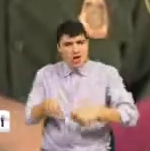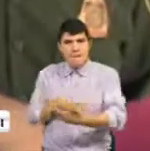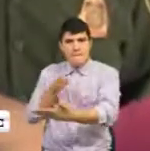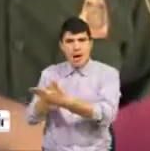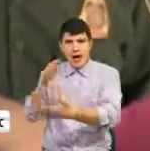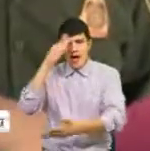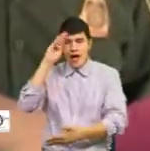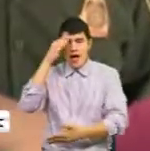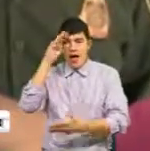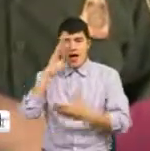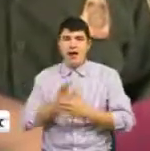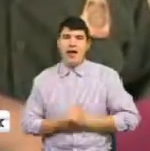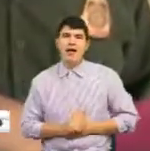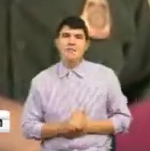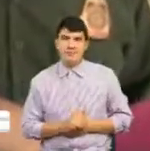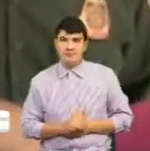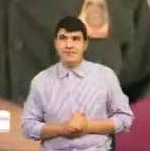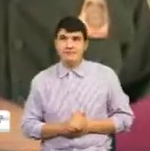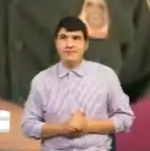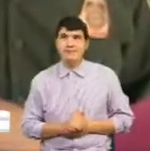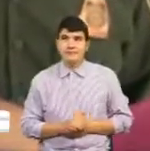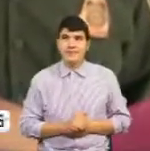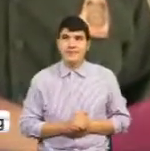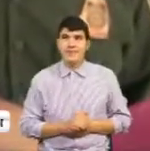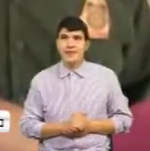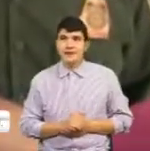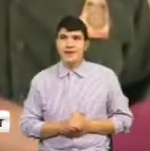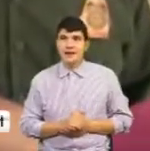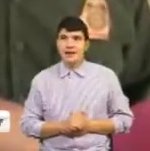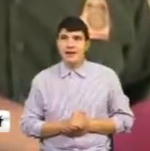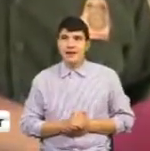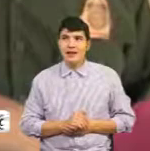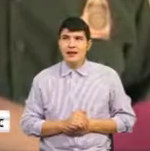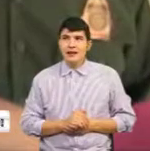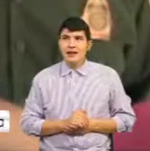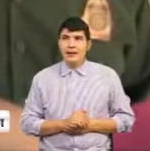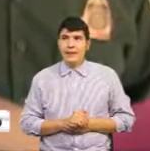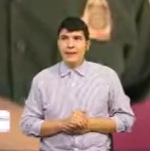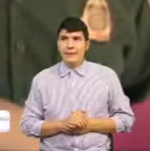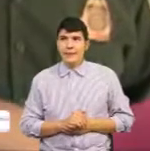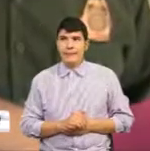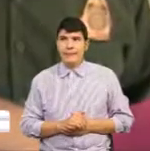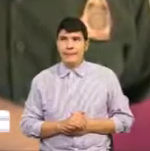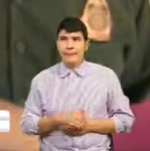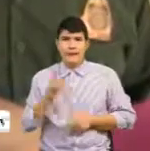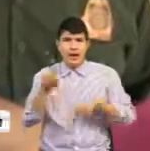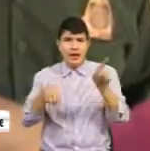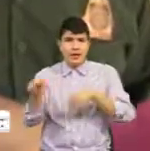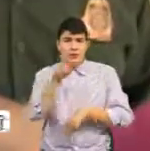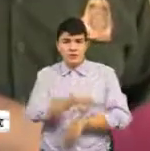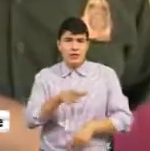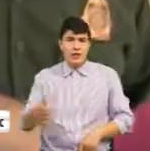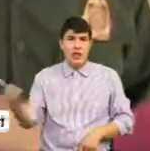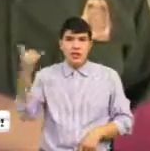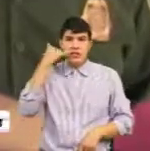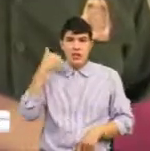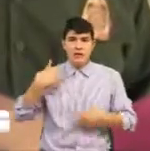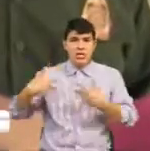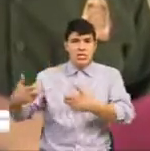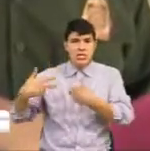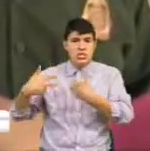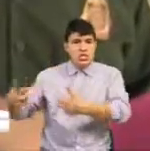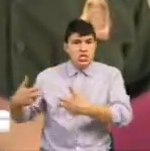Se genera, la mayor es la carcelaria, llamadas que realmente engañan a las personas y a través de engaños y